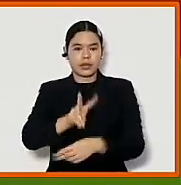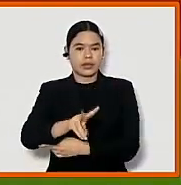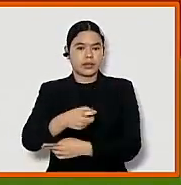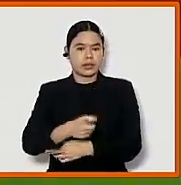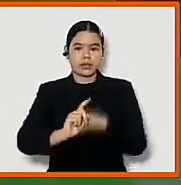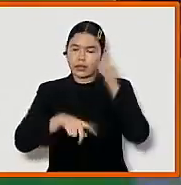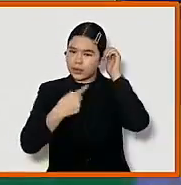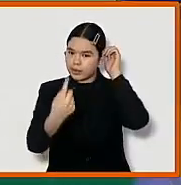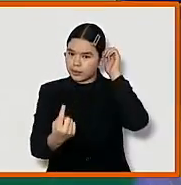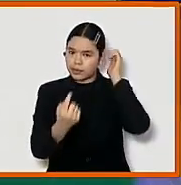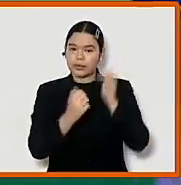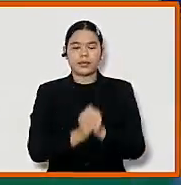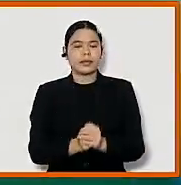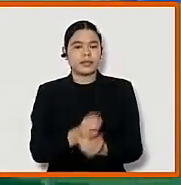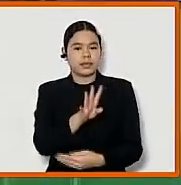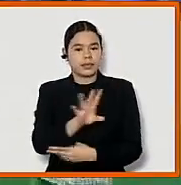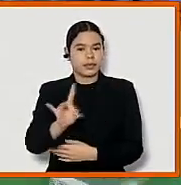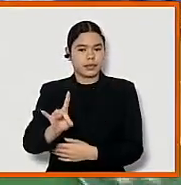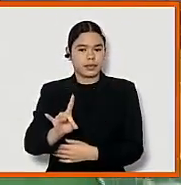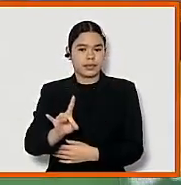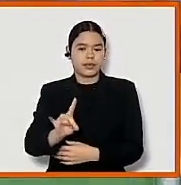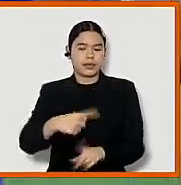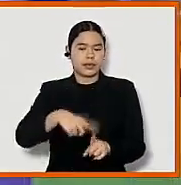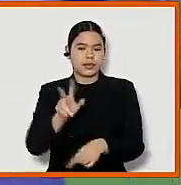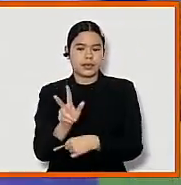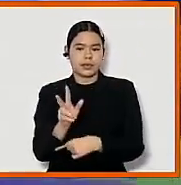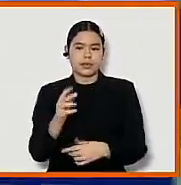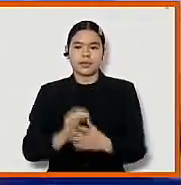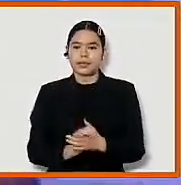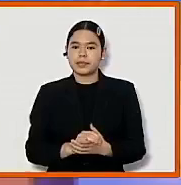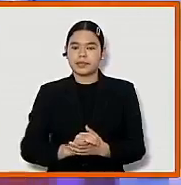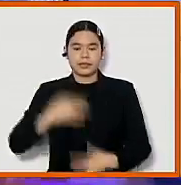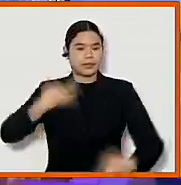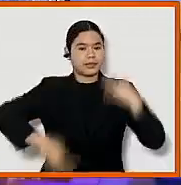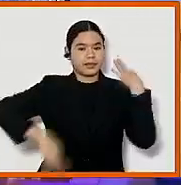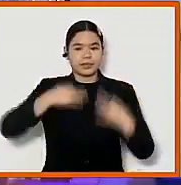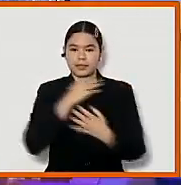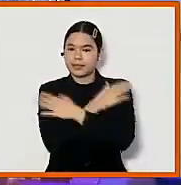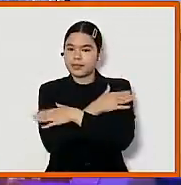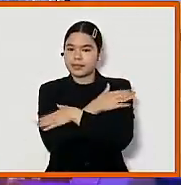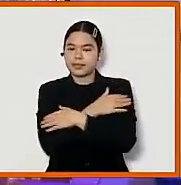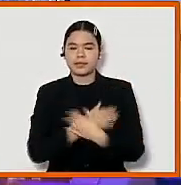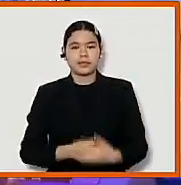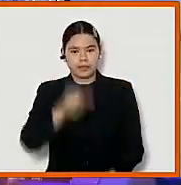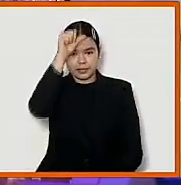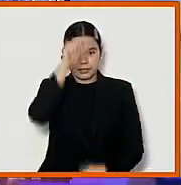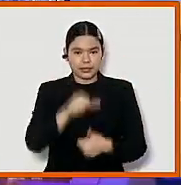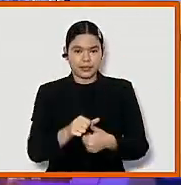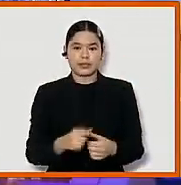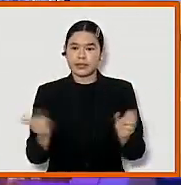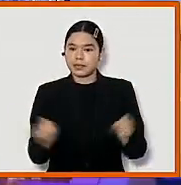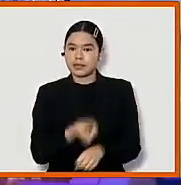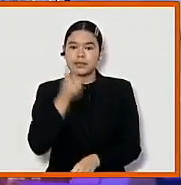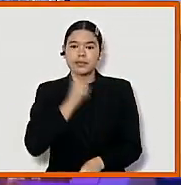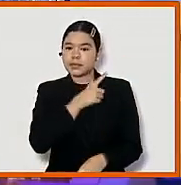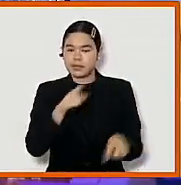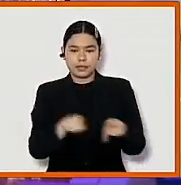para más 1, 48, más 3. Te deseo muchísimas felicidades. Y recuerda que ganarse la Loto